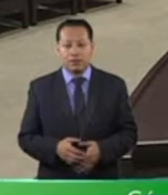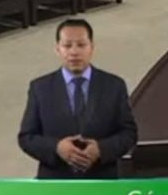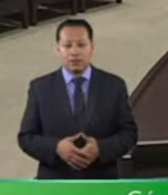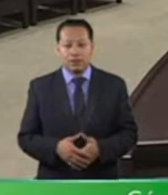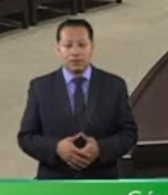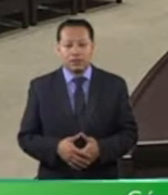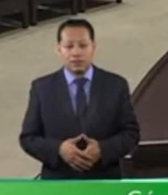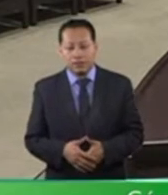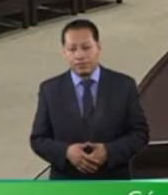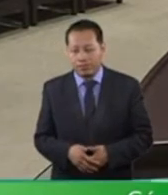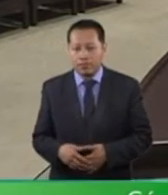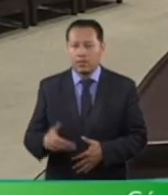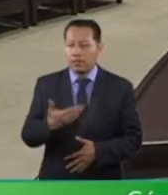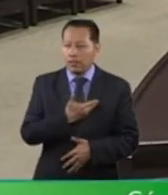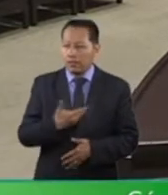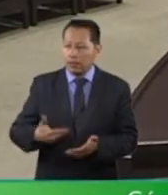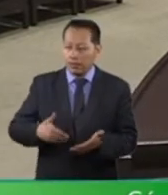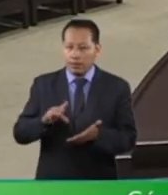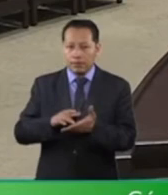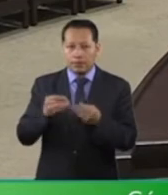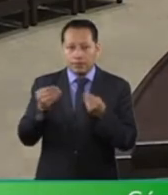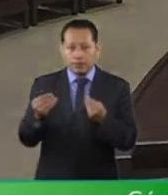Muchas gracias, presidente.